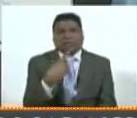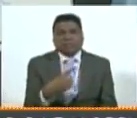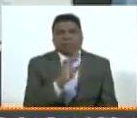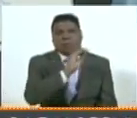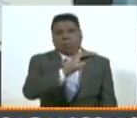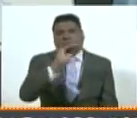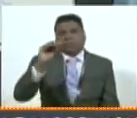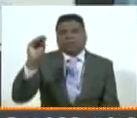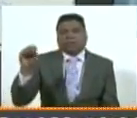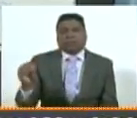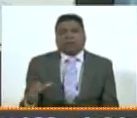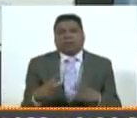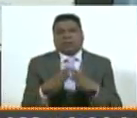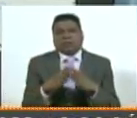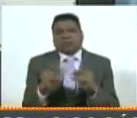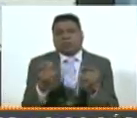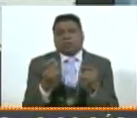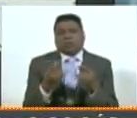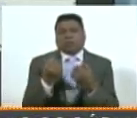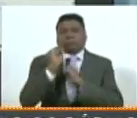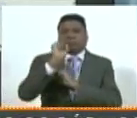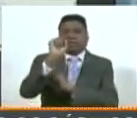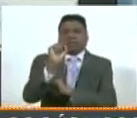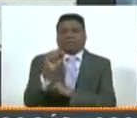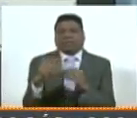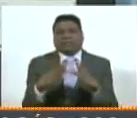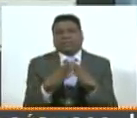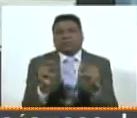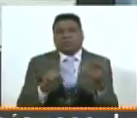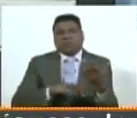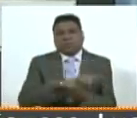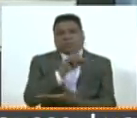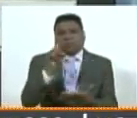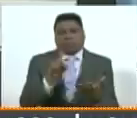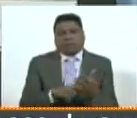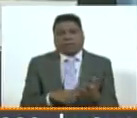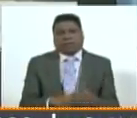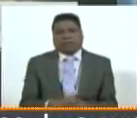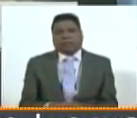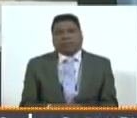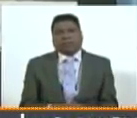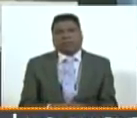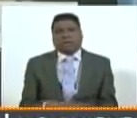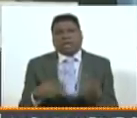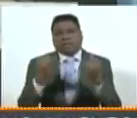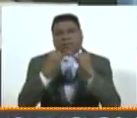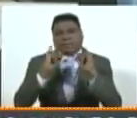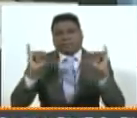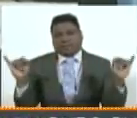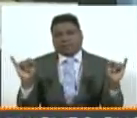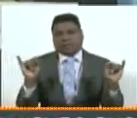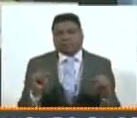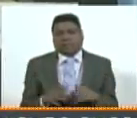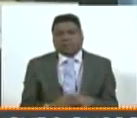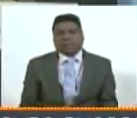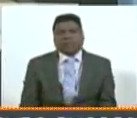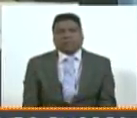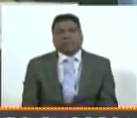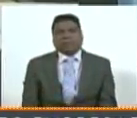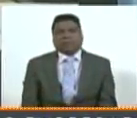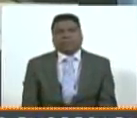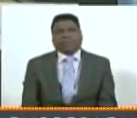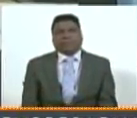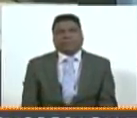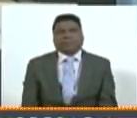un llamado a la defensa de la soberanía nacional a la independencia